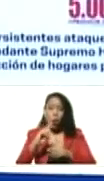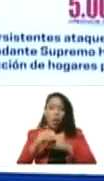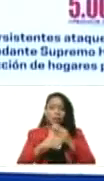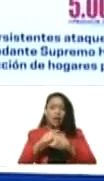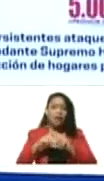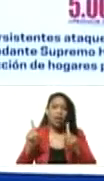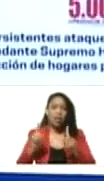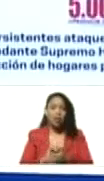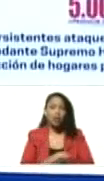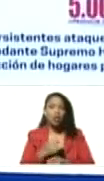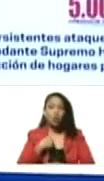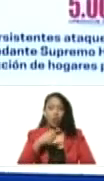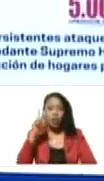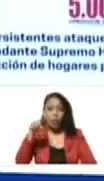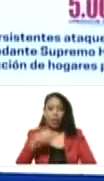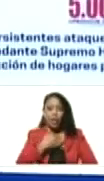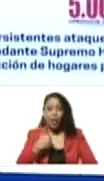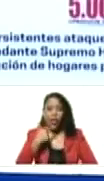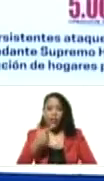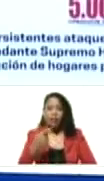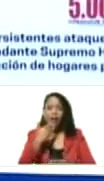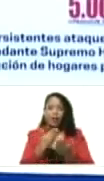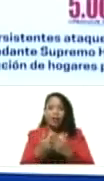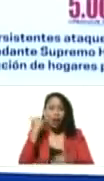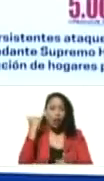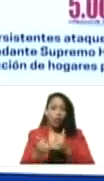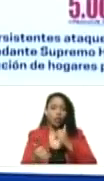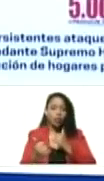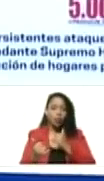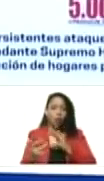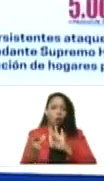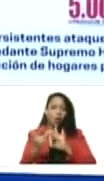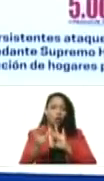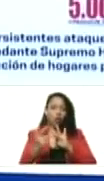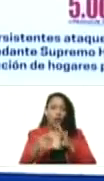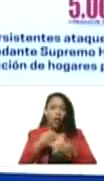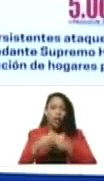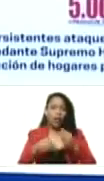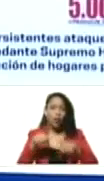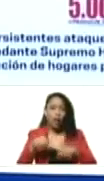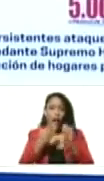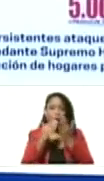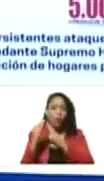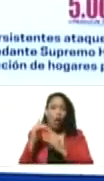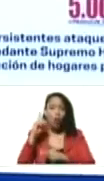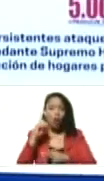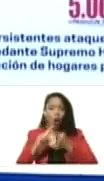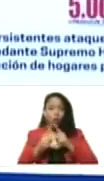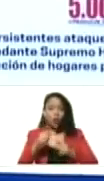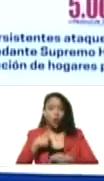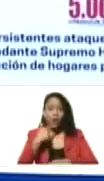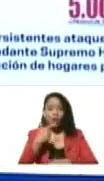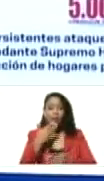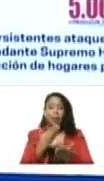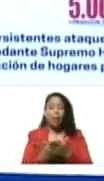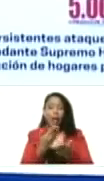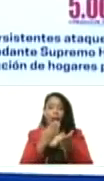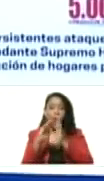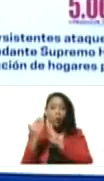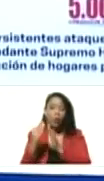Yo también quiero agradecerle porque en el último pase que usted hizo a este urbanismo, una de las cosas que yo le manifestaba que pedía a la